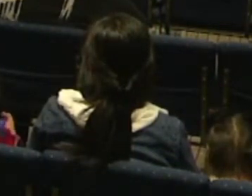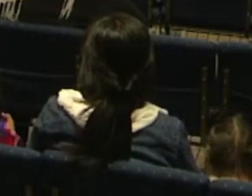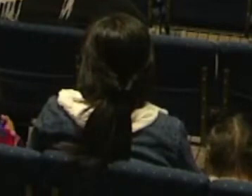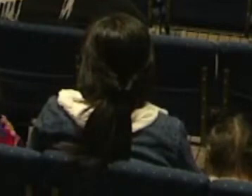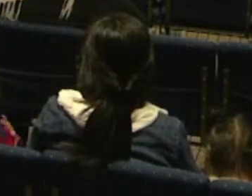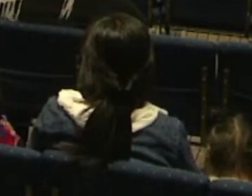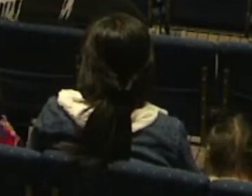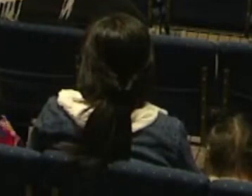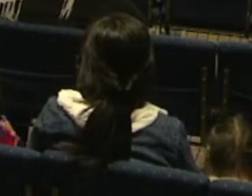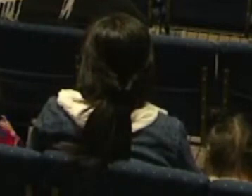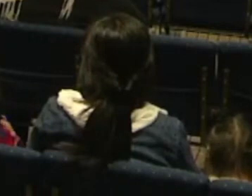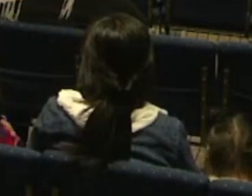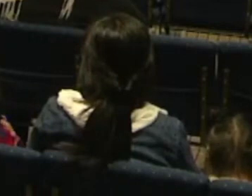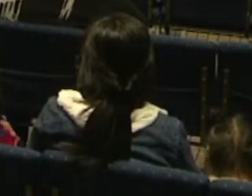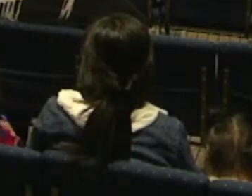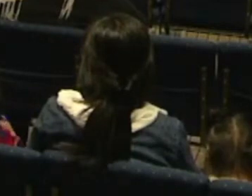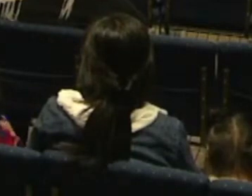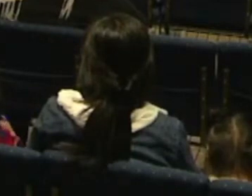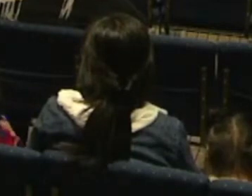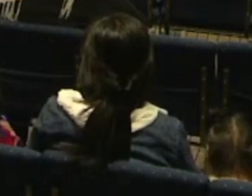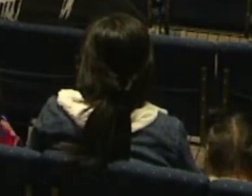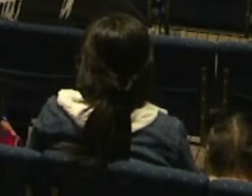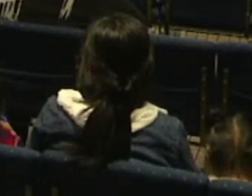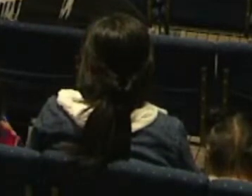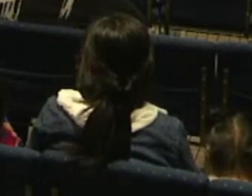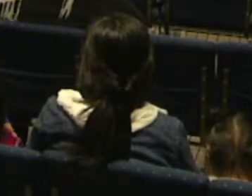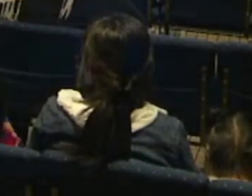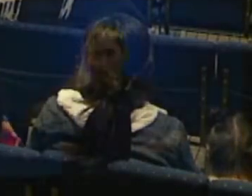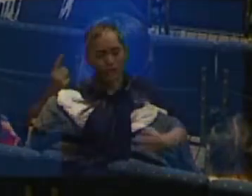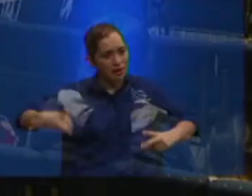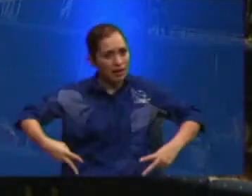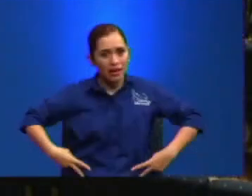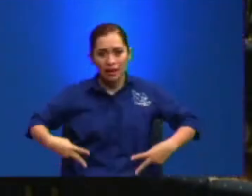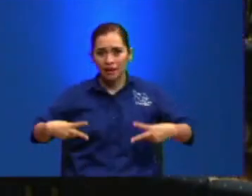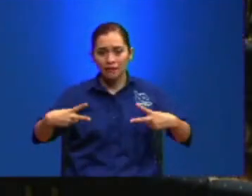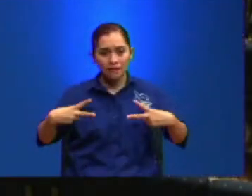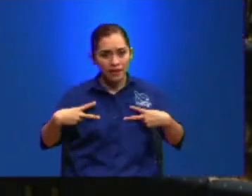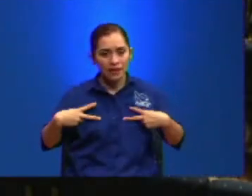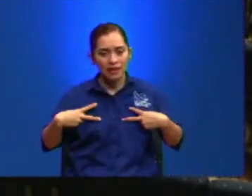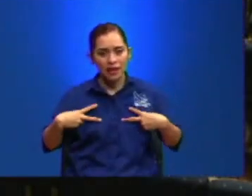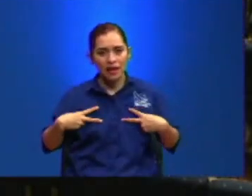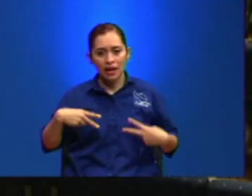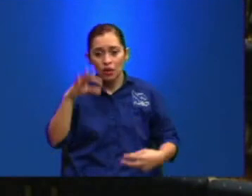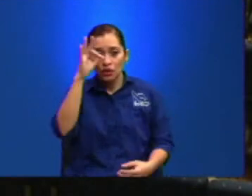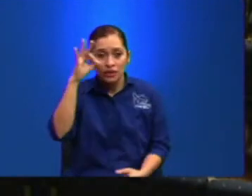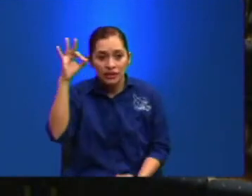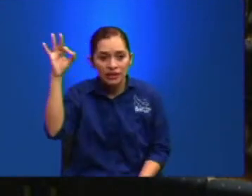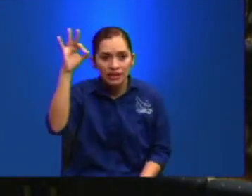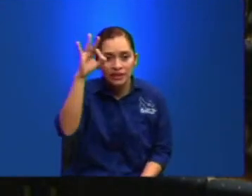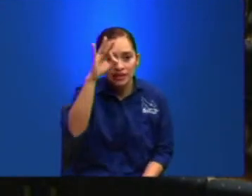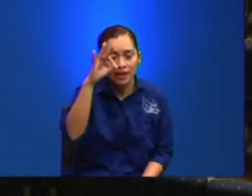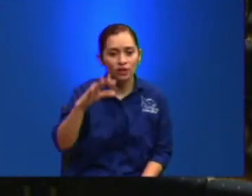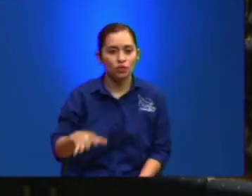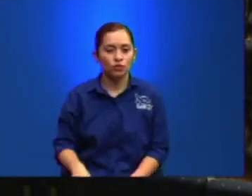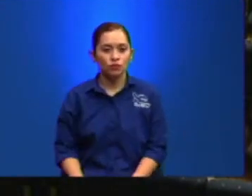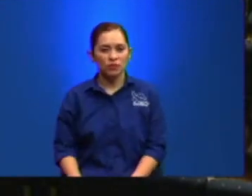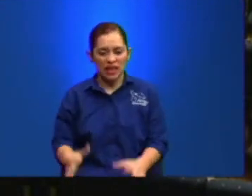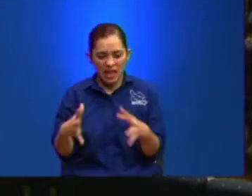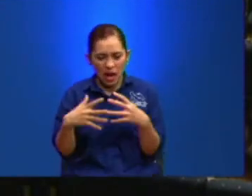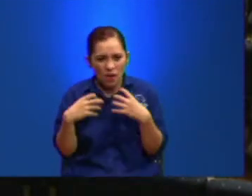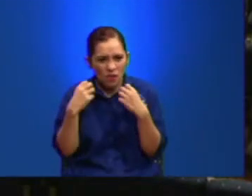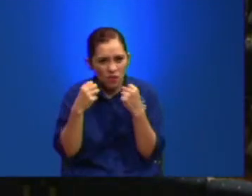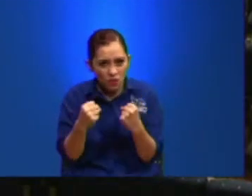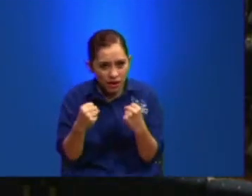estudiarlo y sin haber estudiado ni aves y todo lo demás y la creación es extraordinaria la fuerza